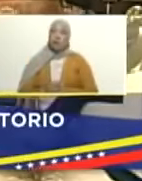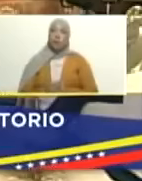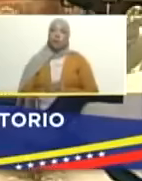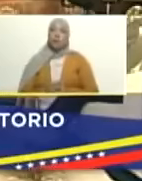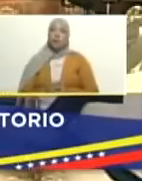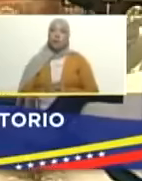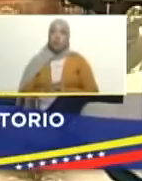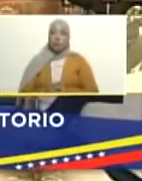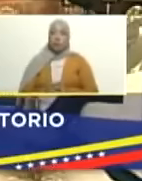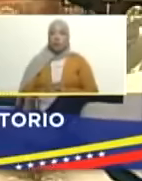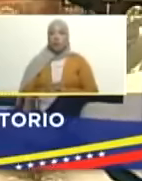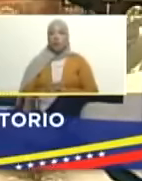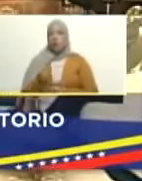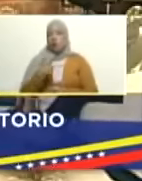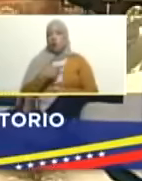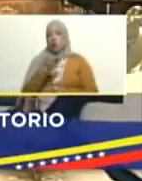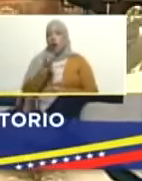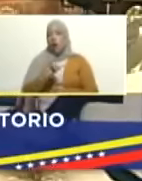Yo tengo aquí en mi poder